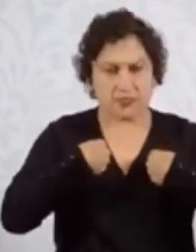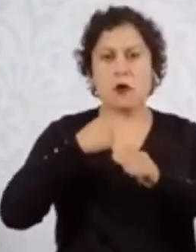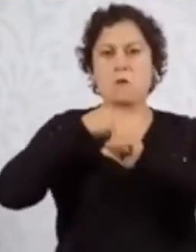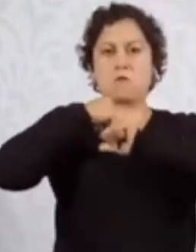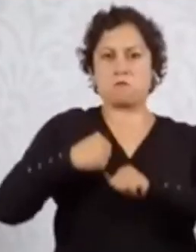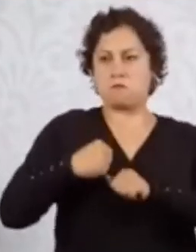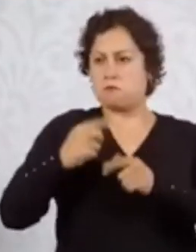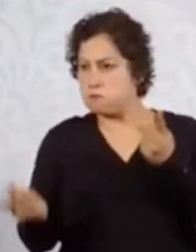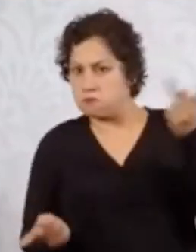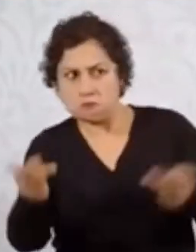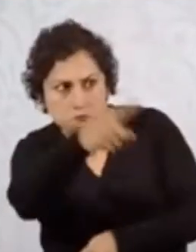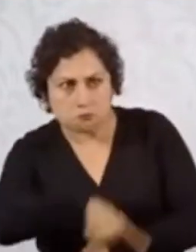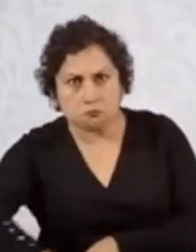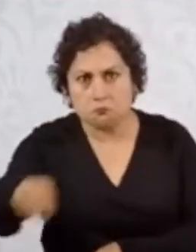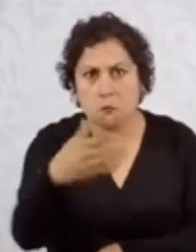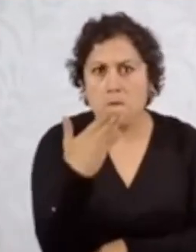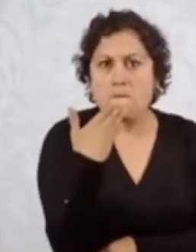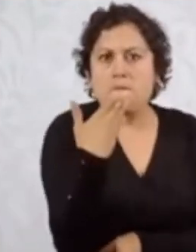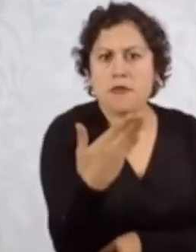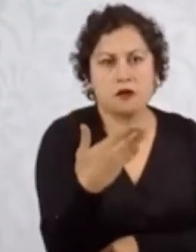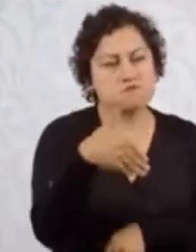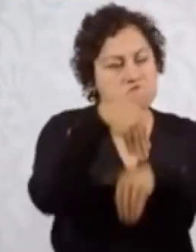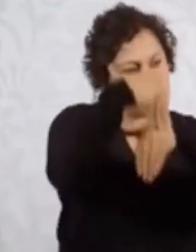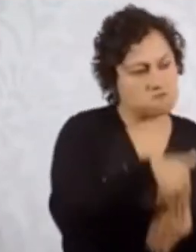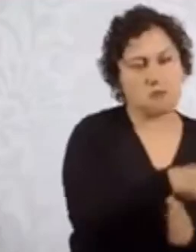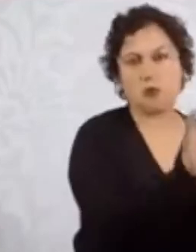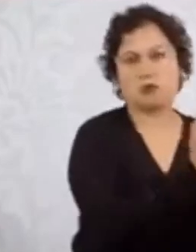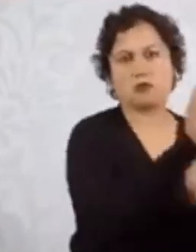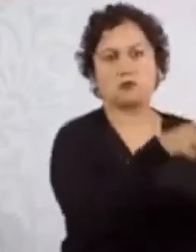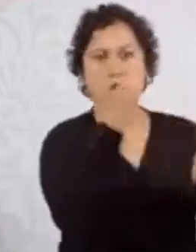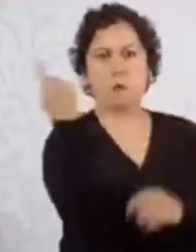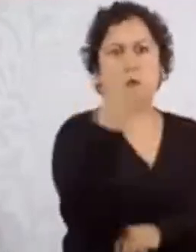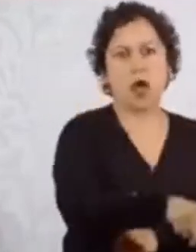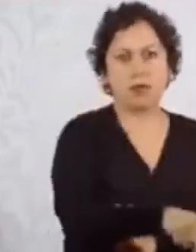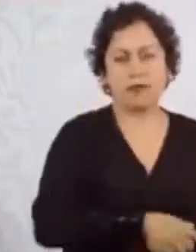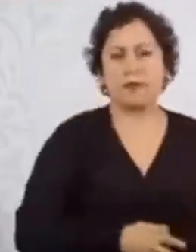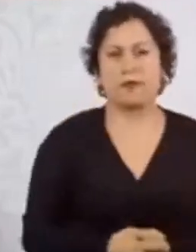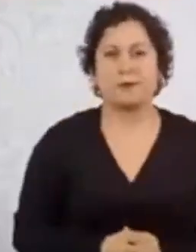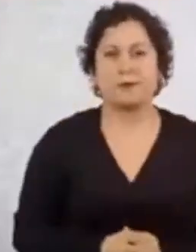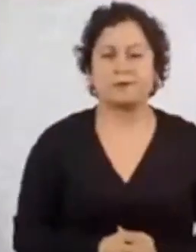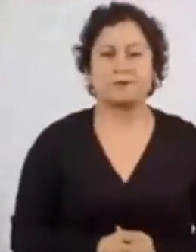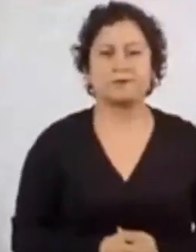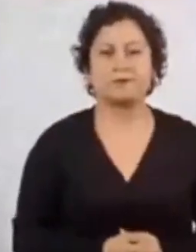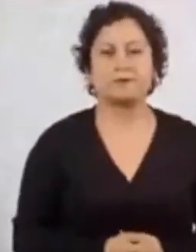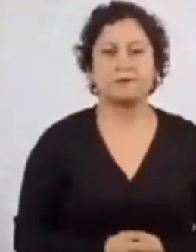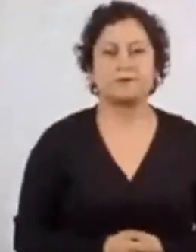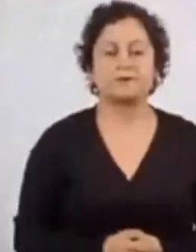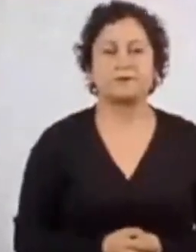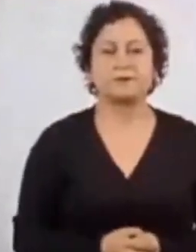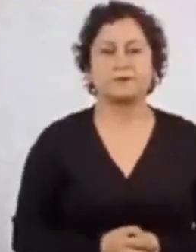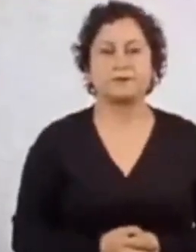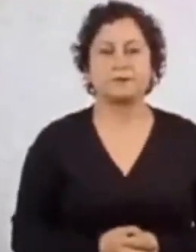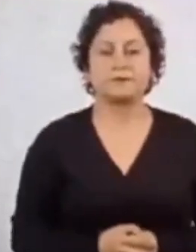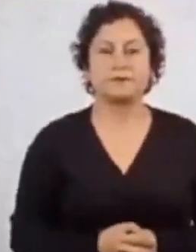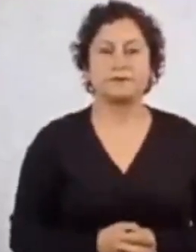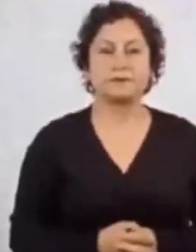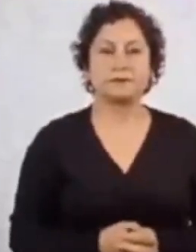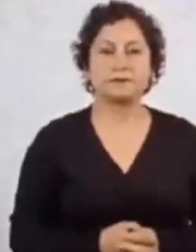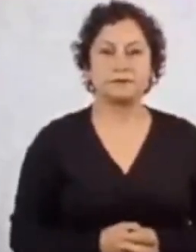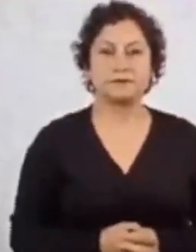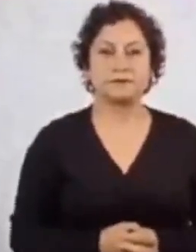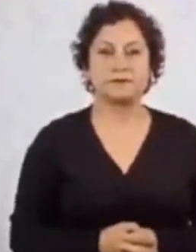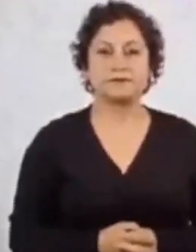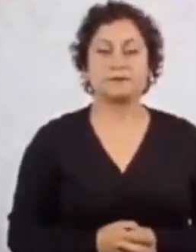estamos muy a tiempo de tomar este tipo de medidas, lo mismo de practicar una medicina más